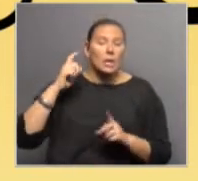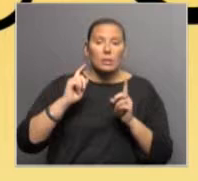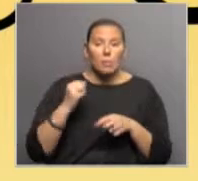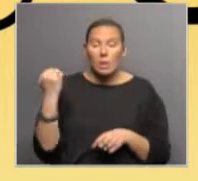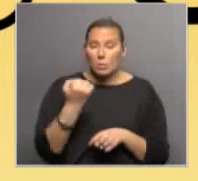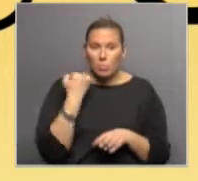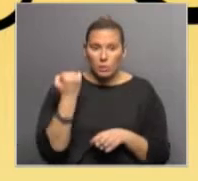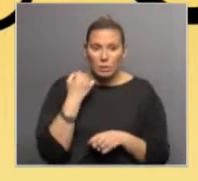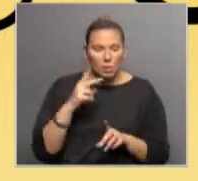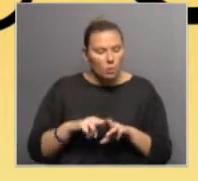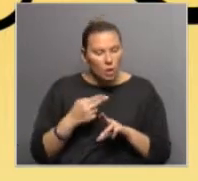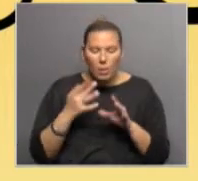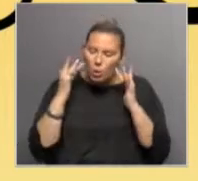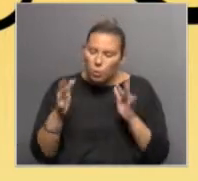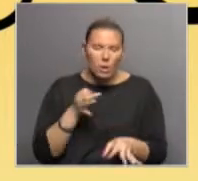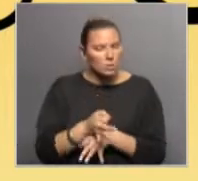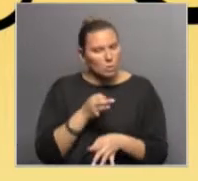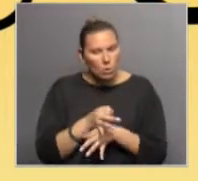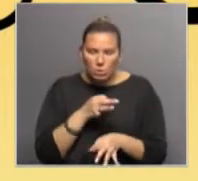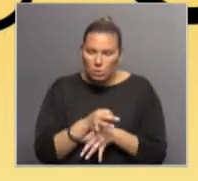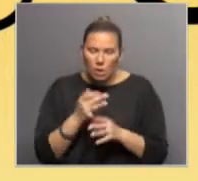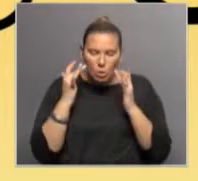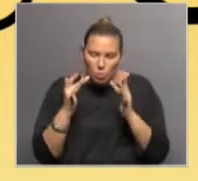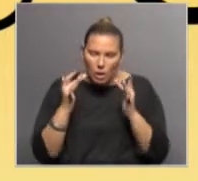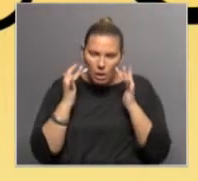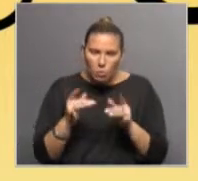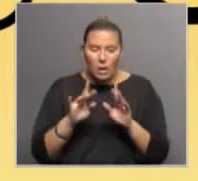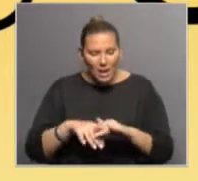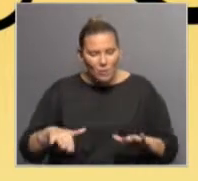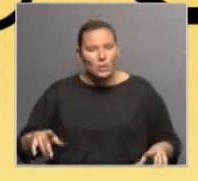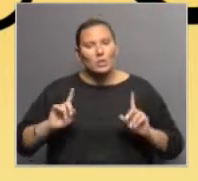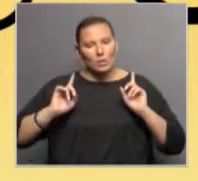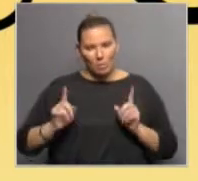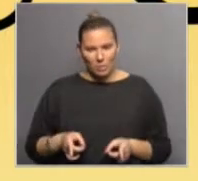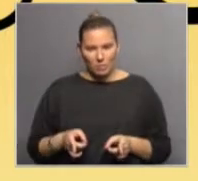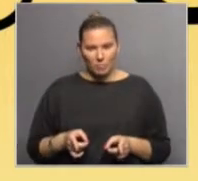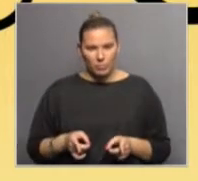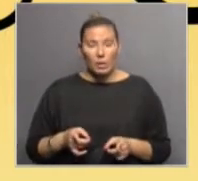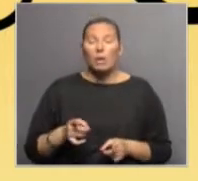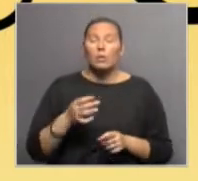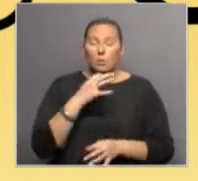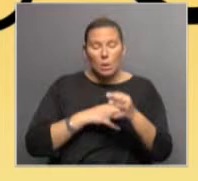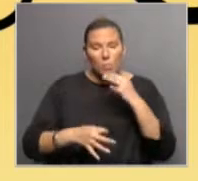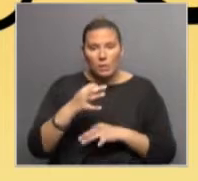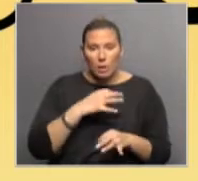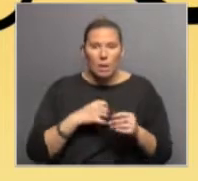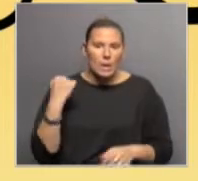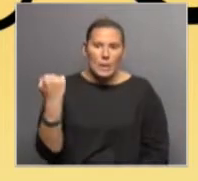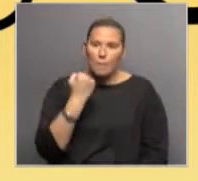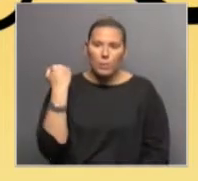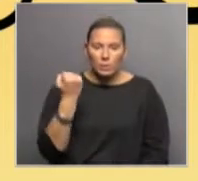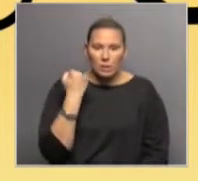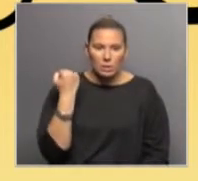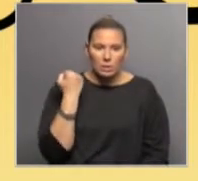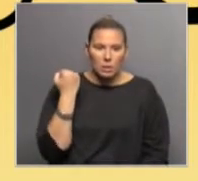importancia otra vez en la educación, nos decía, sobre todo en la educación y educar a los niños. Y otra cosa que nos explicaba era la importancia